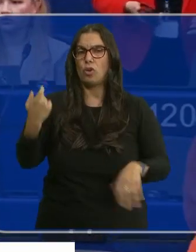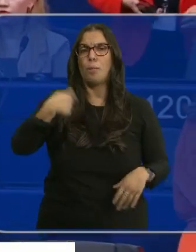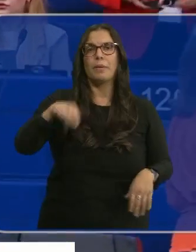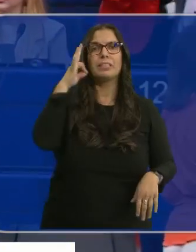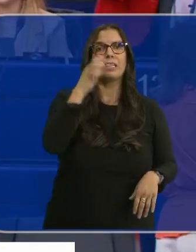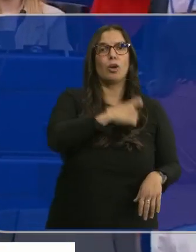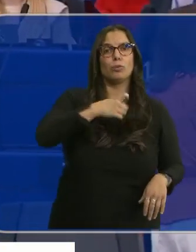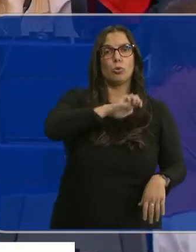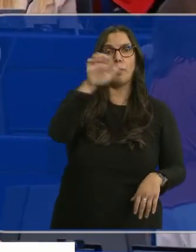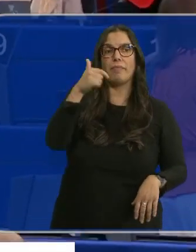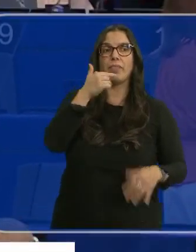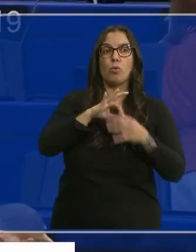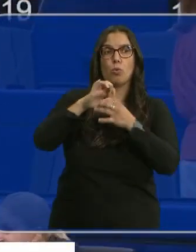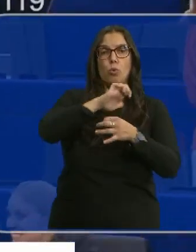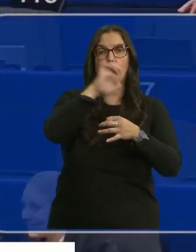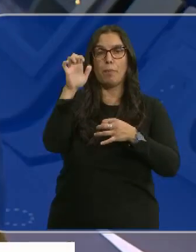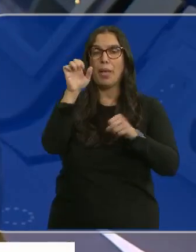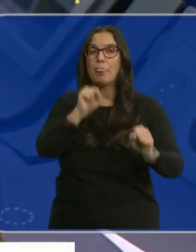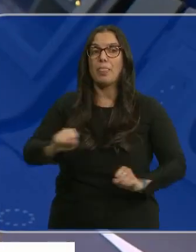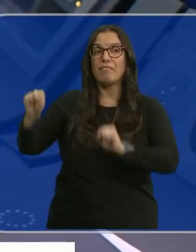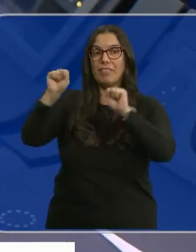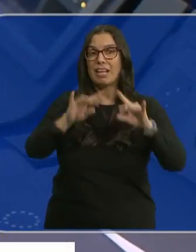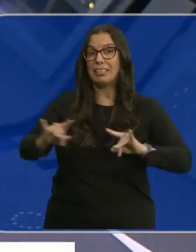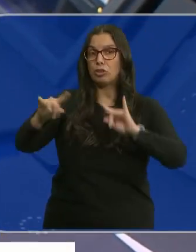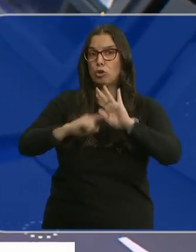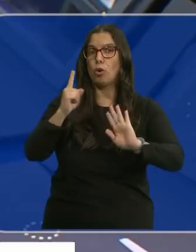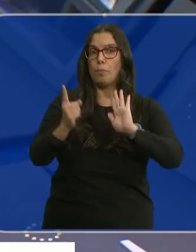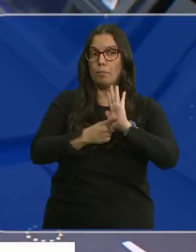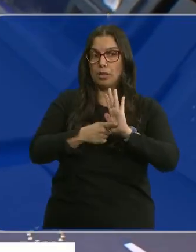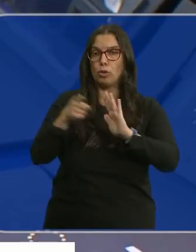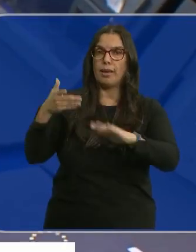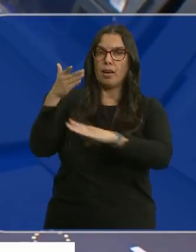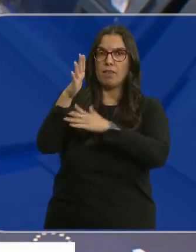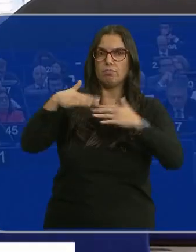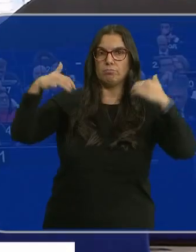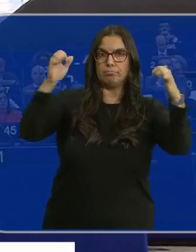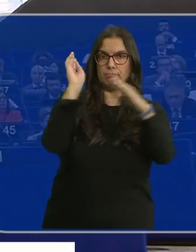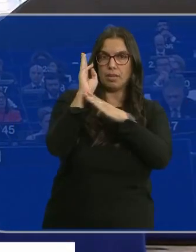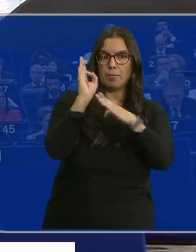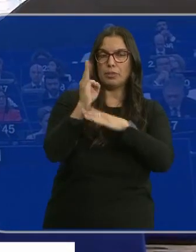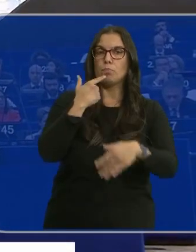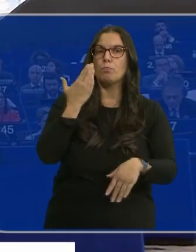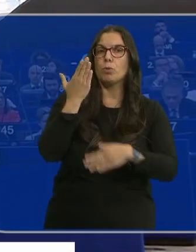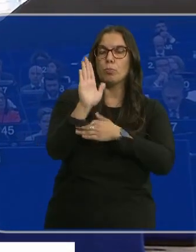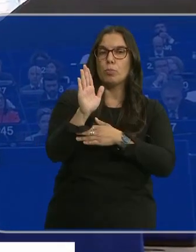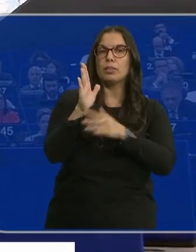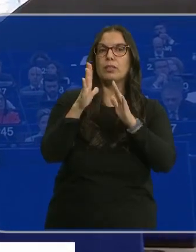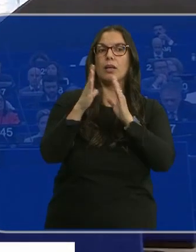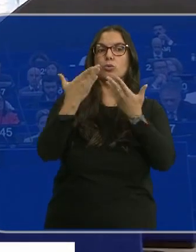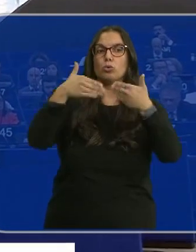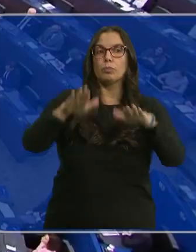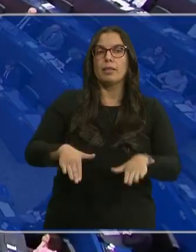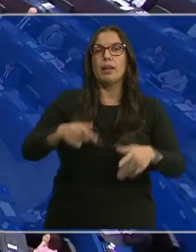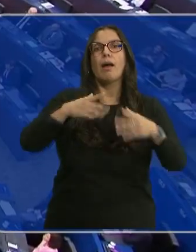Europea advierte de que la Unión defenderá cada centímetro de su territorio. Lo ha dicho en la Eurocámara, donde ha propuesto suspender el acuerdo comercial